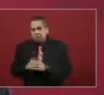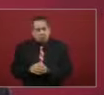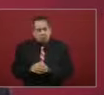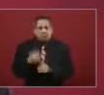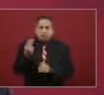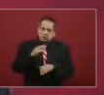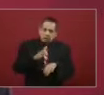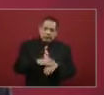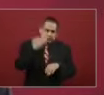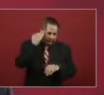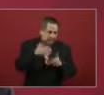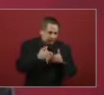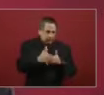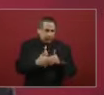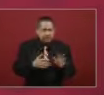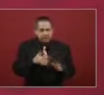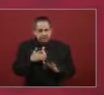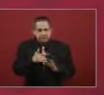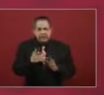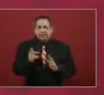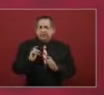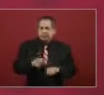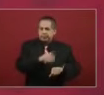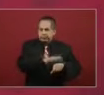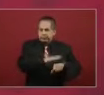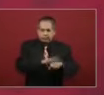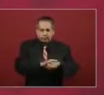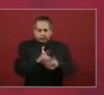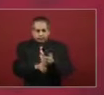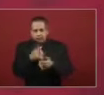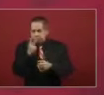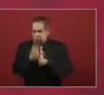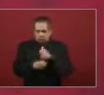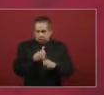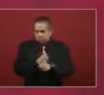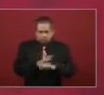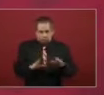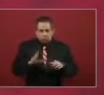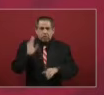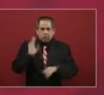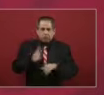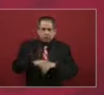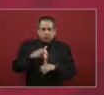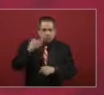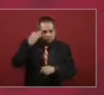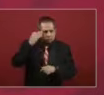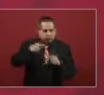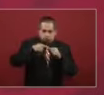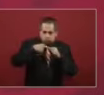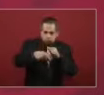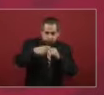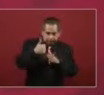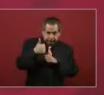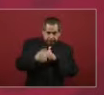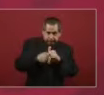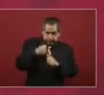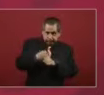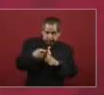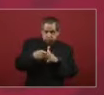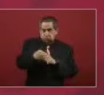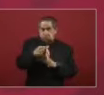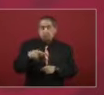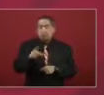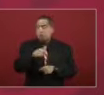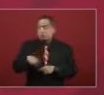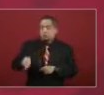requiere más tiempo. Entonces, yo he aclarado de que no es 2 años, es todo el sexenio, pero el